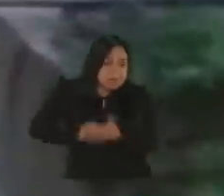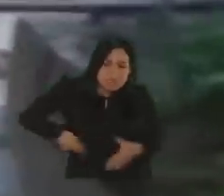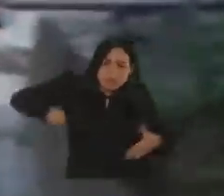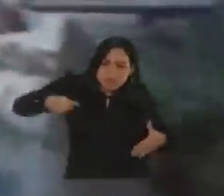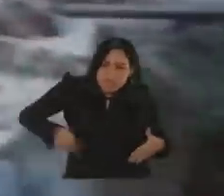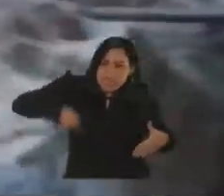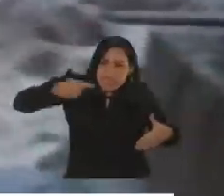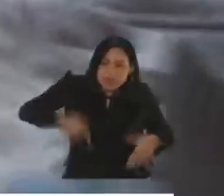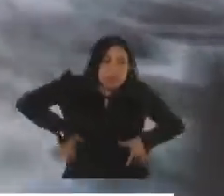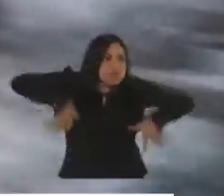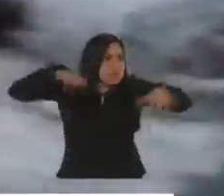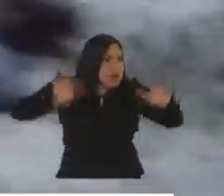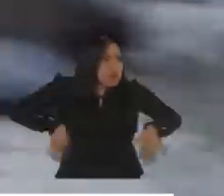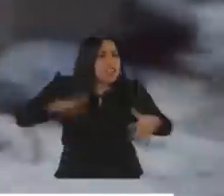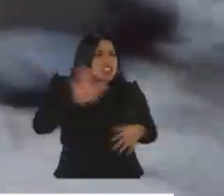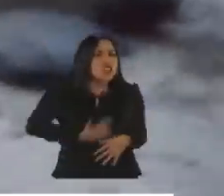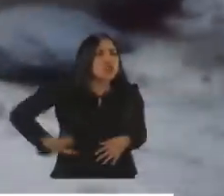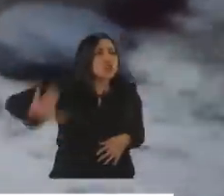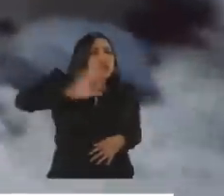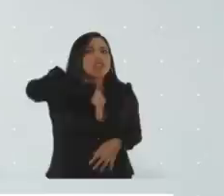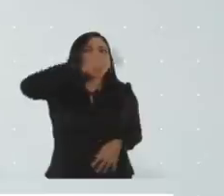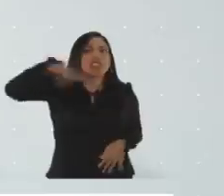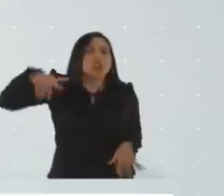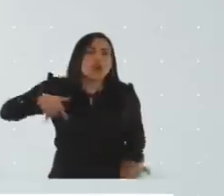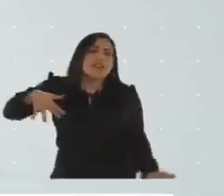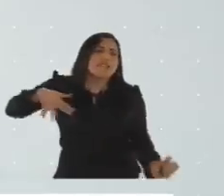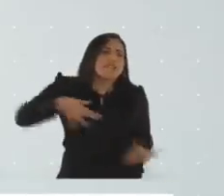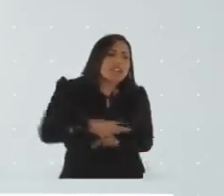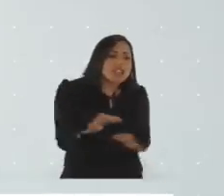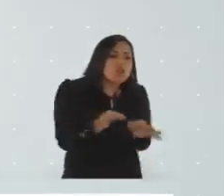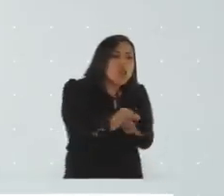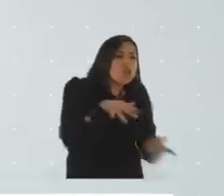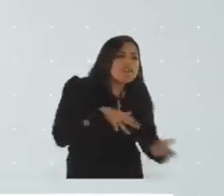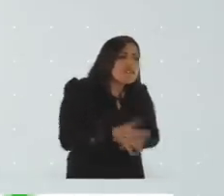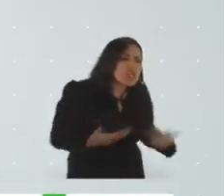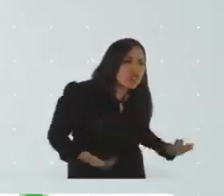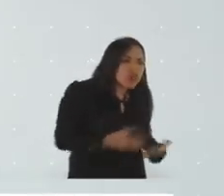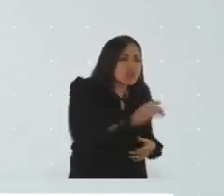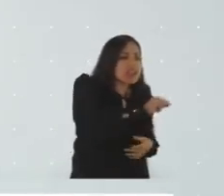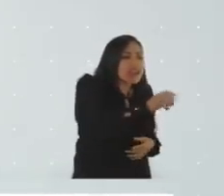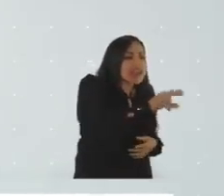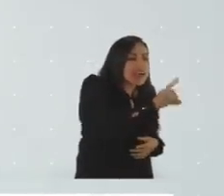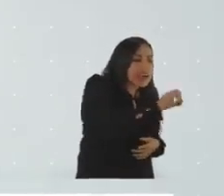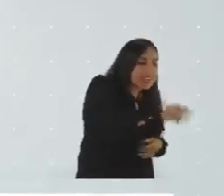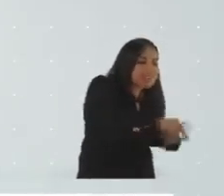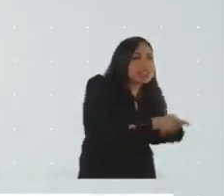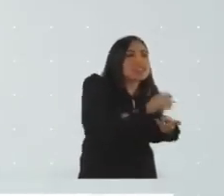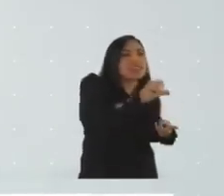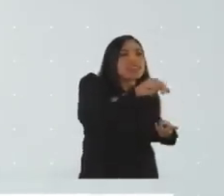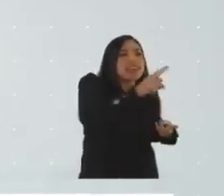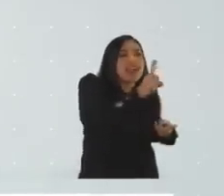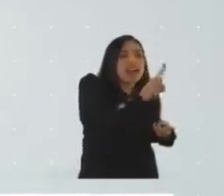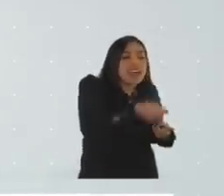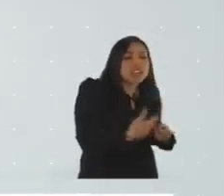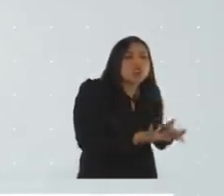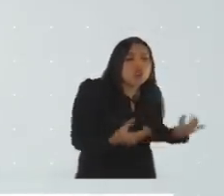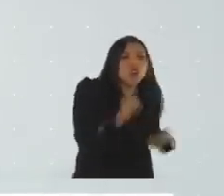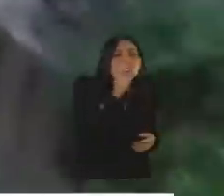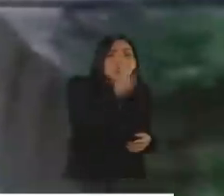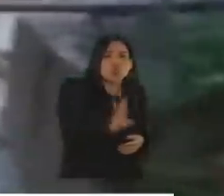lluvias que no dejan de caer en Antioquia afectaron a varios municipios de Jardín y Andes en el suroeste del